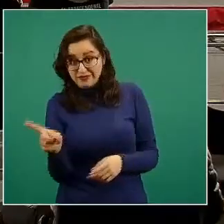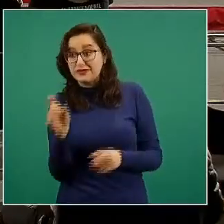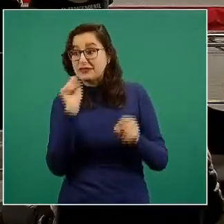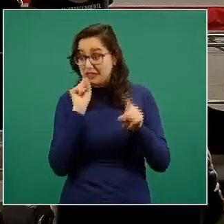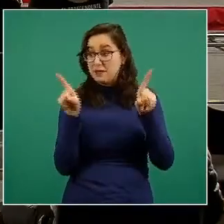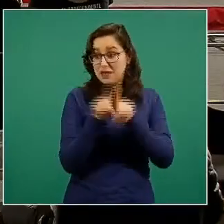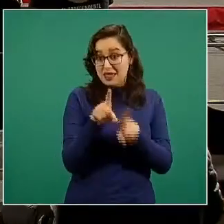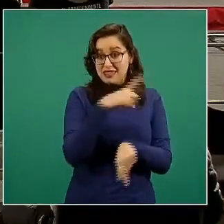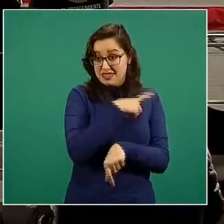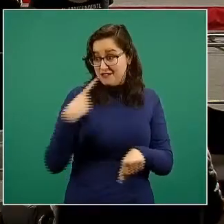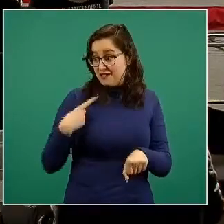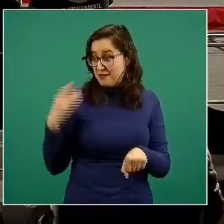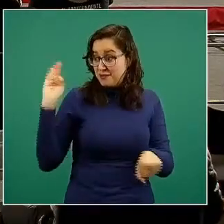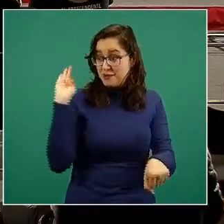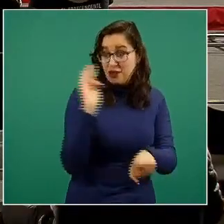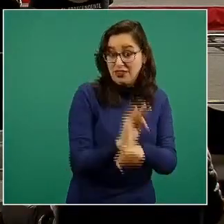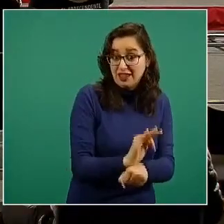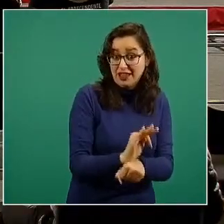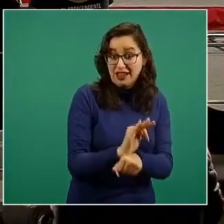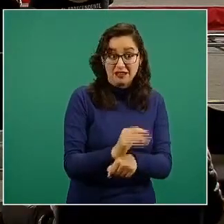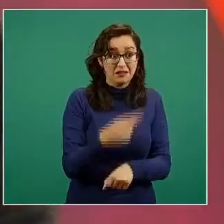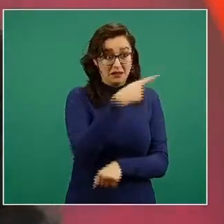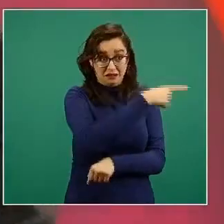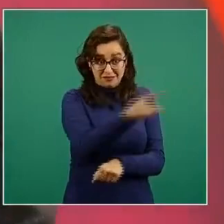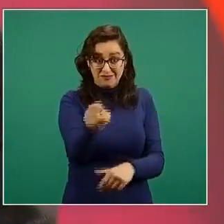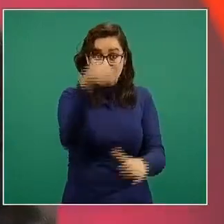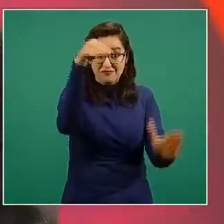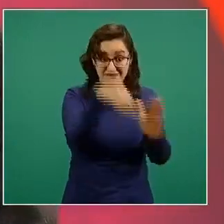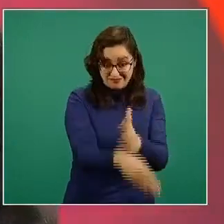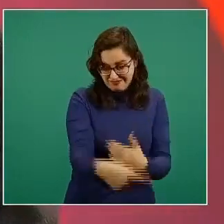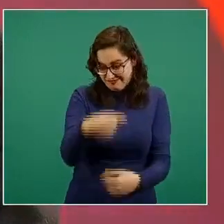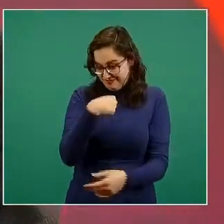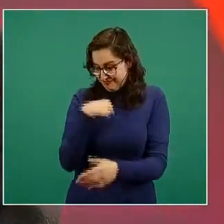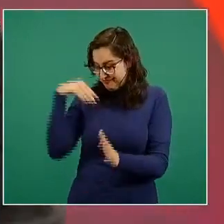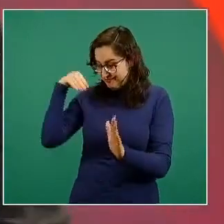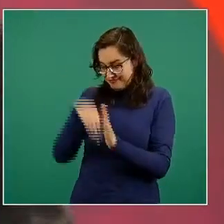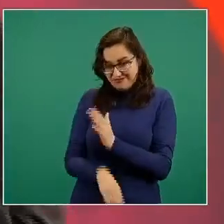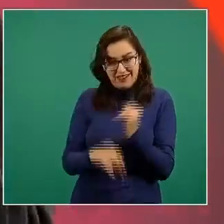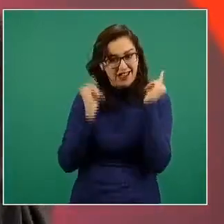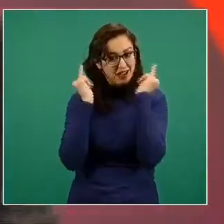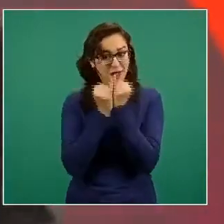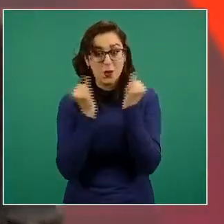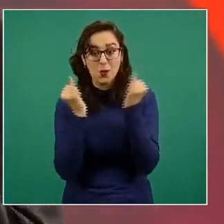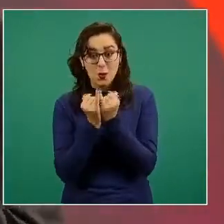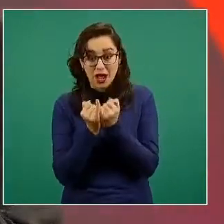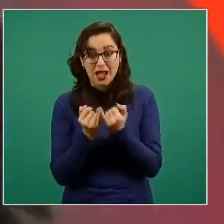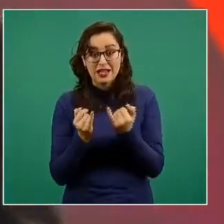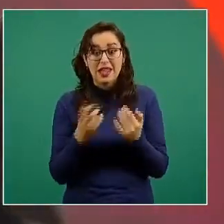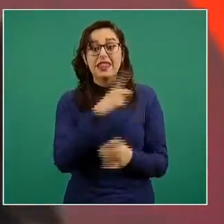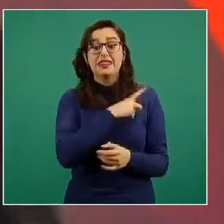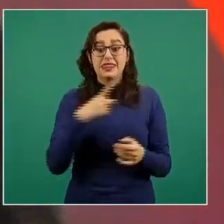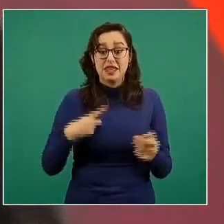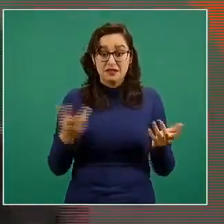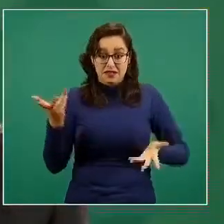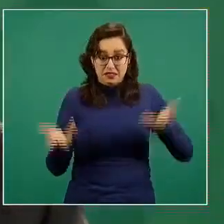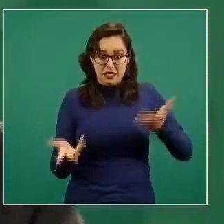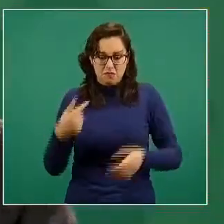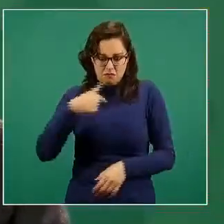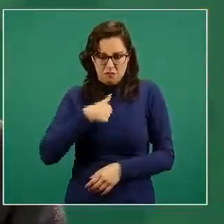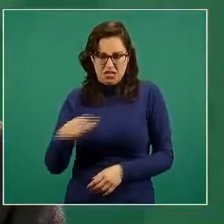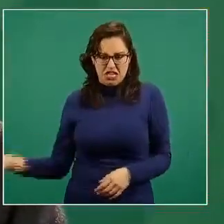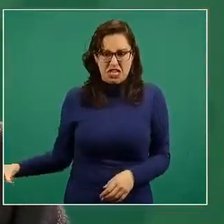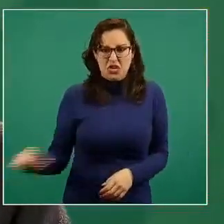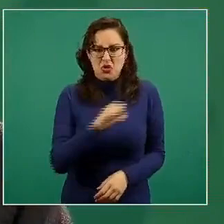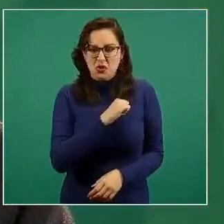demás, porque si a los demás les va mal, a uno le va mal. Entonces hay que atemperar el egoísmo con una